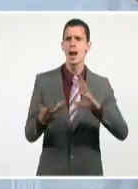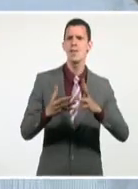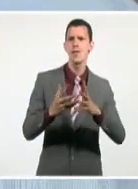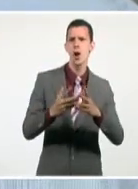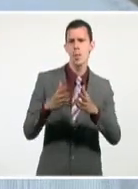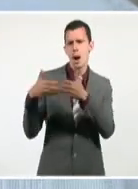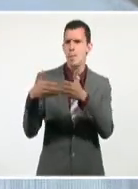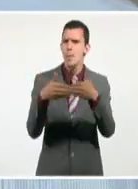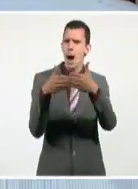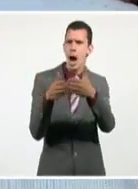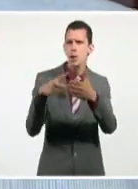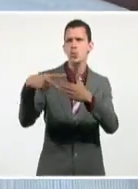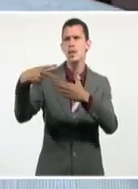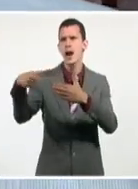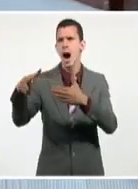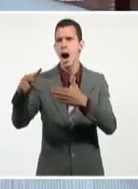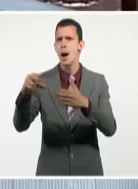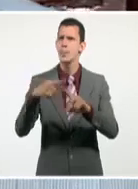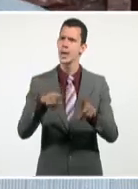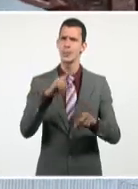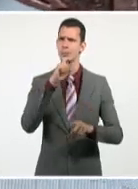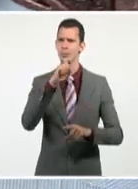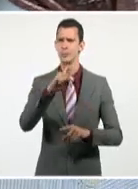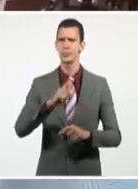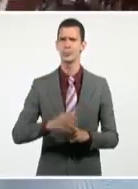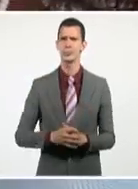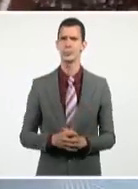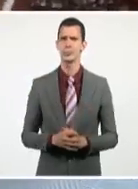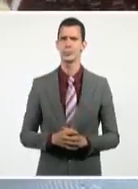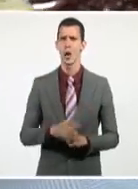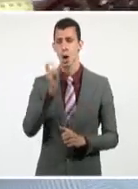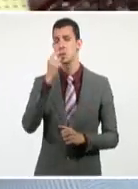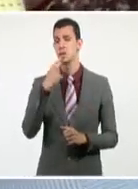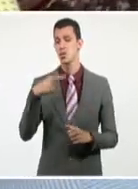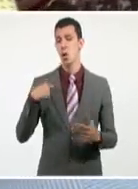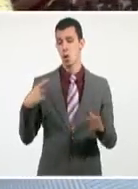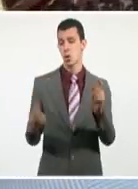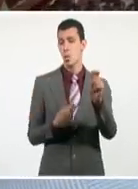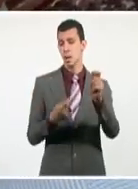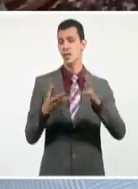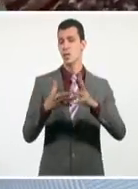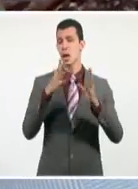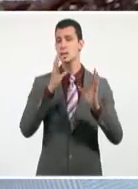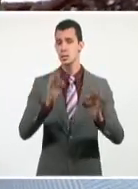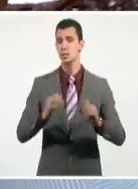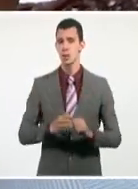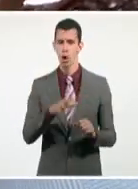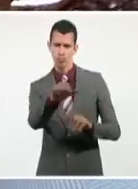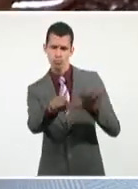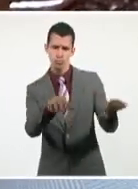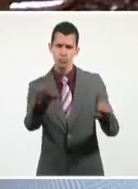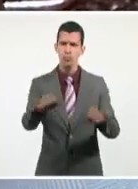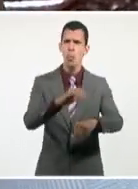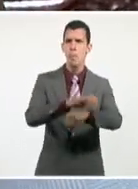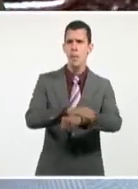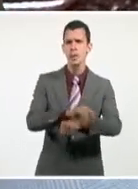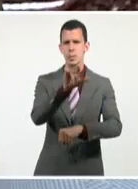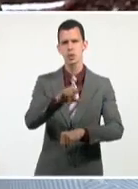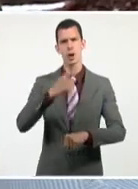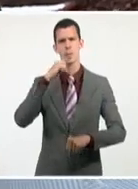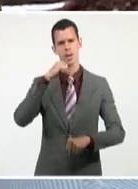yo como persona. Y eso me marcó a mí para toda la vida. El legado que deja Girón es, ante que